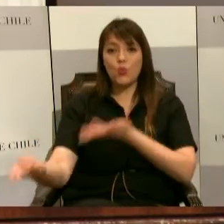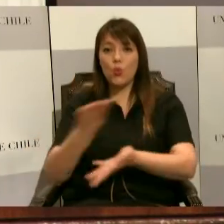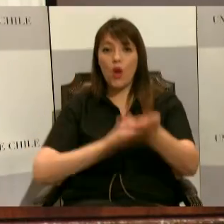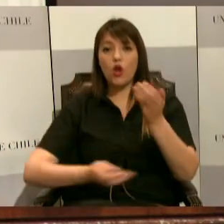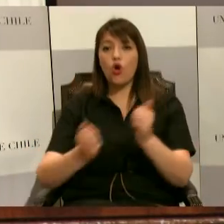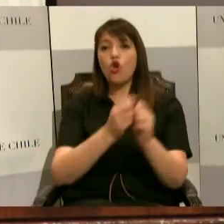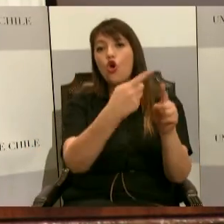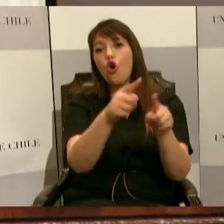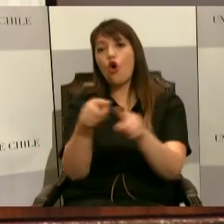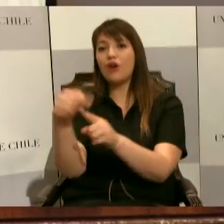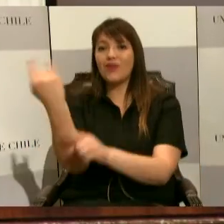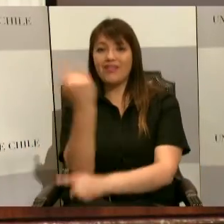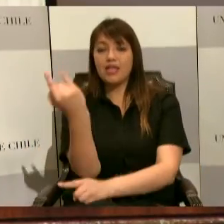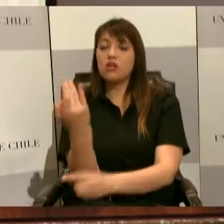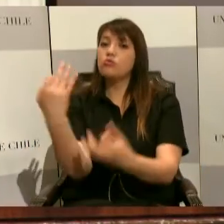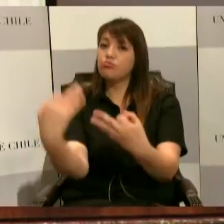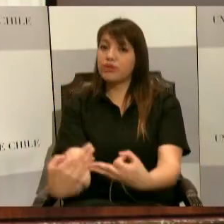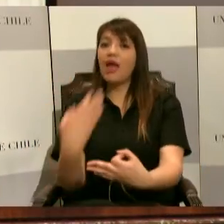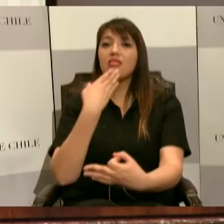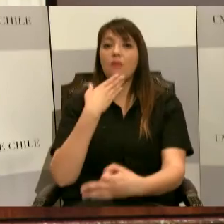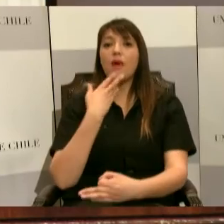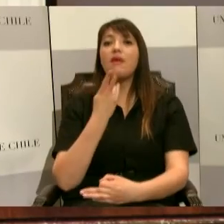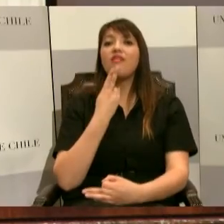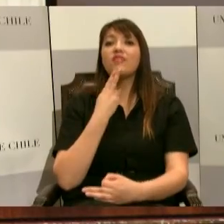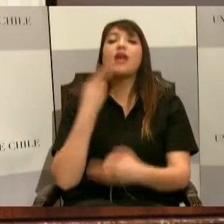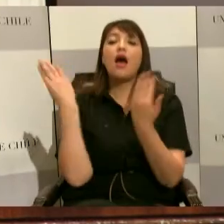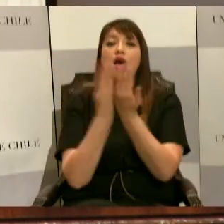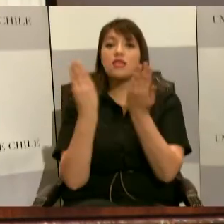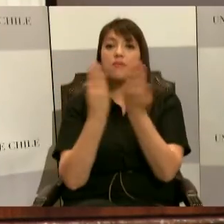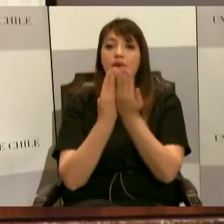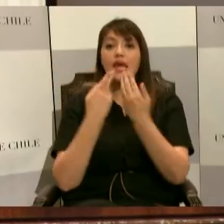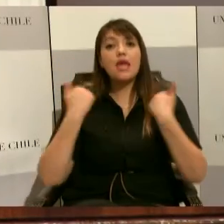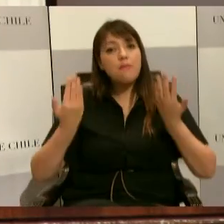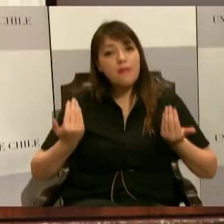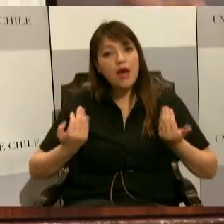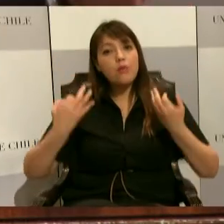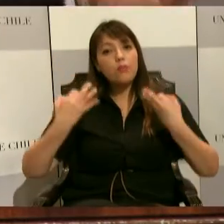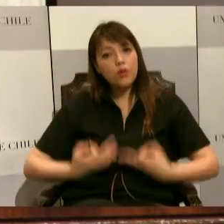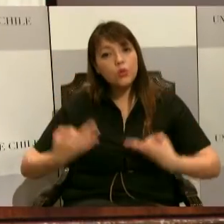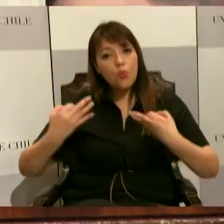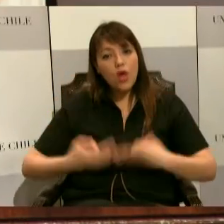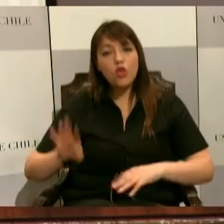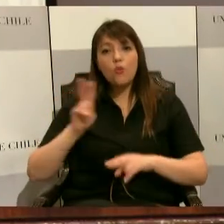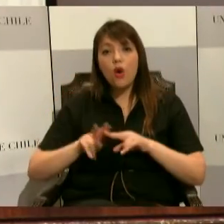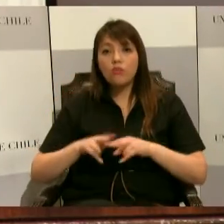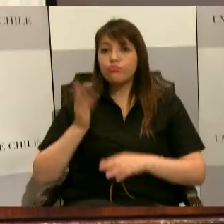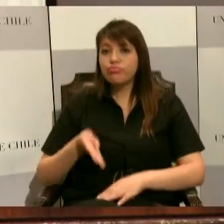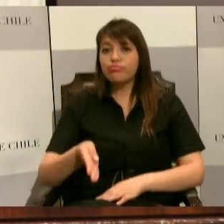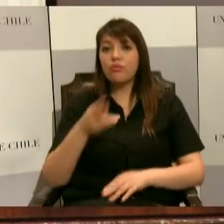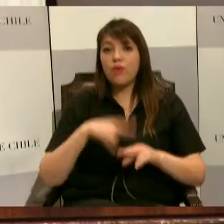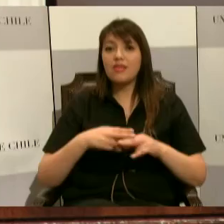las universidades. Eso es evidente, es consustancial a la vida académica. Y esperablemente, por supuesto, como lo hemos hecho, lo vamos a seguir haciendo.